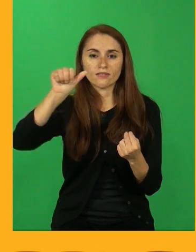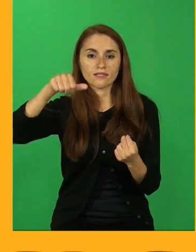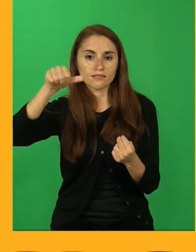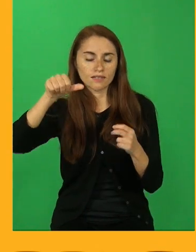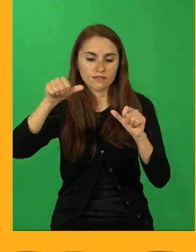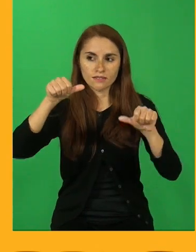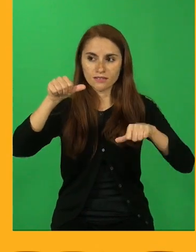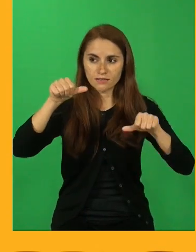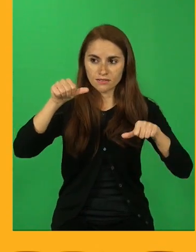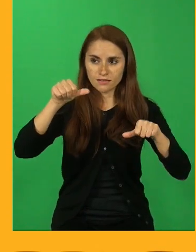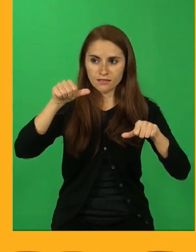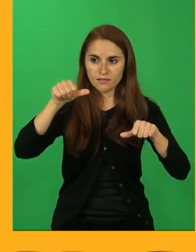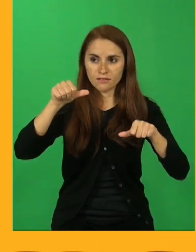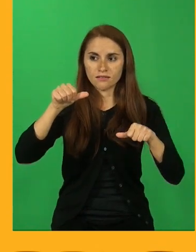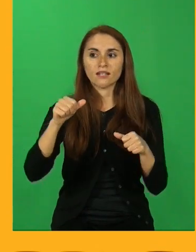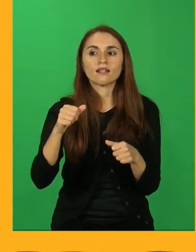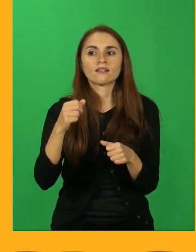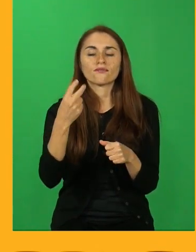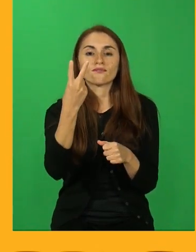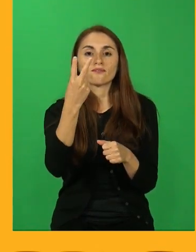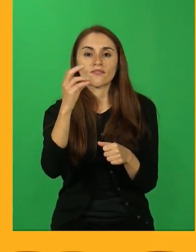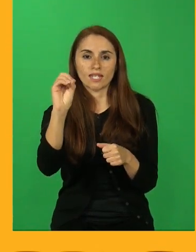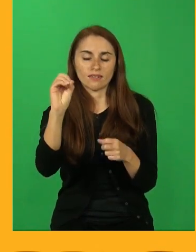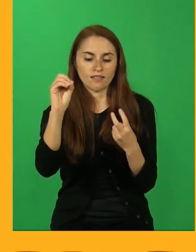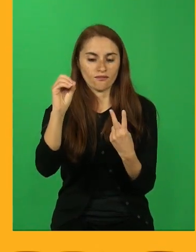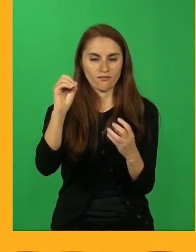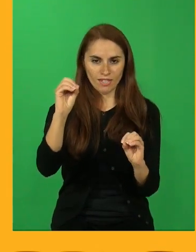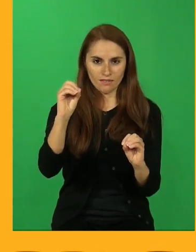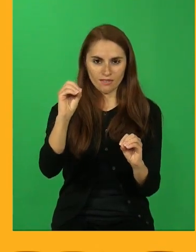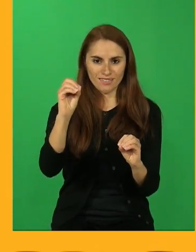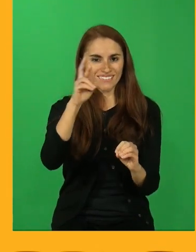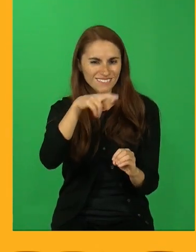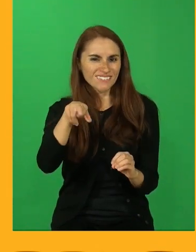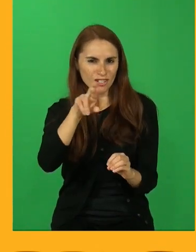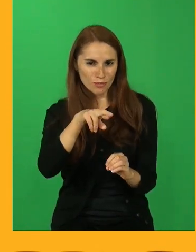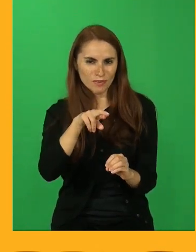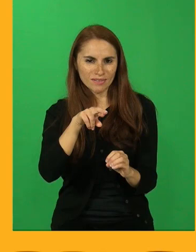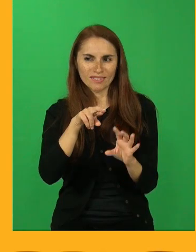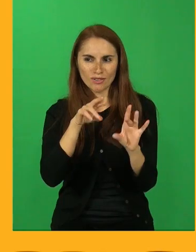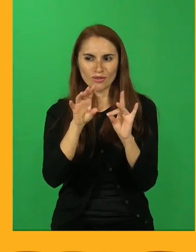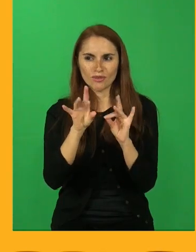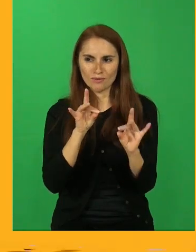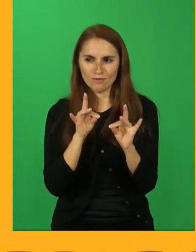el 16 y el 20. Tenemos esos